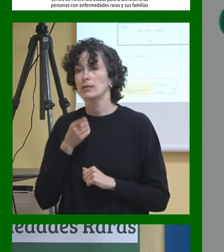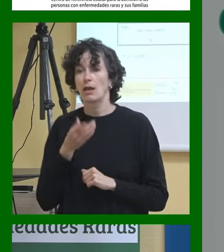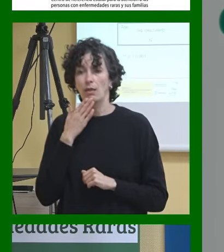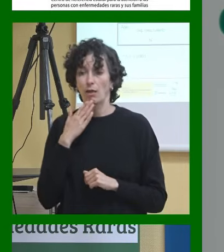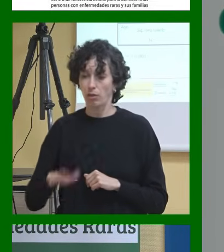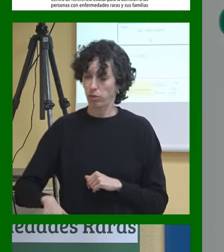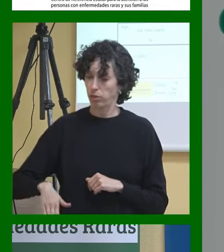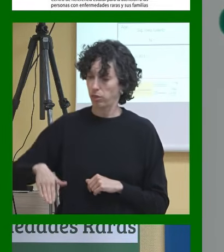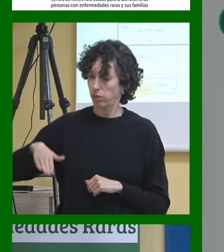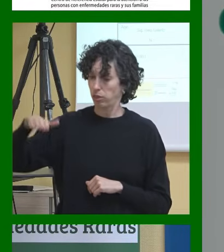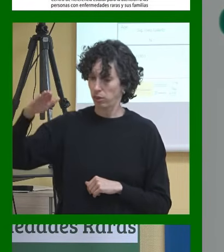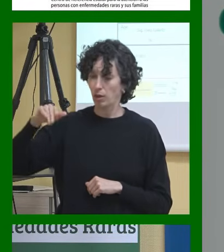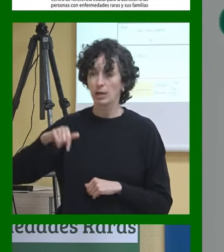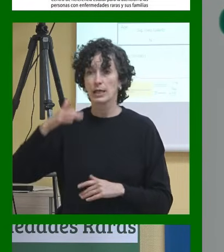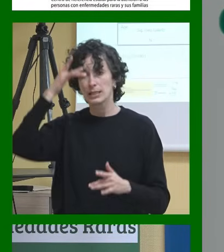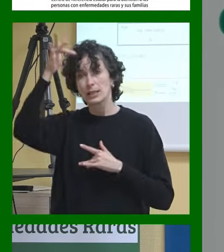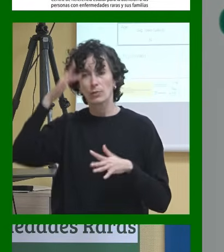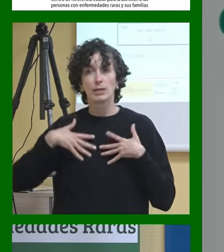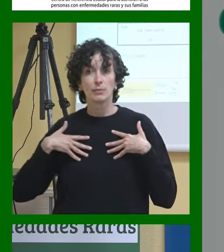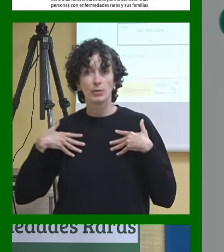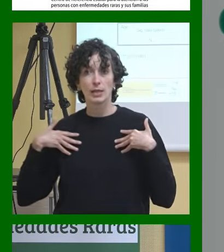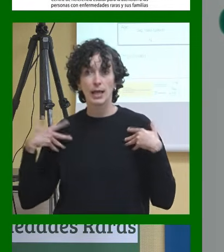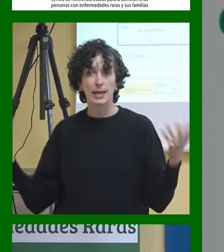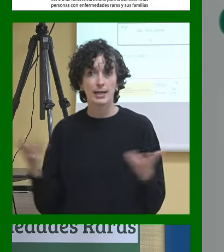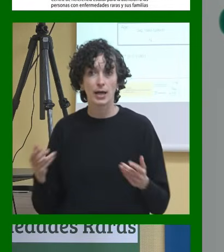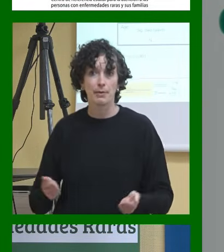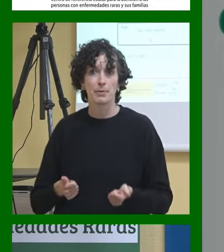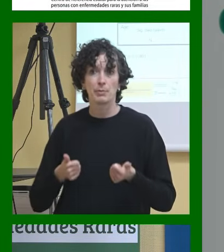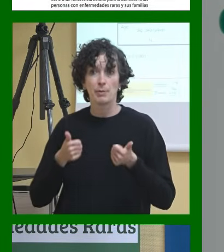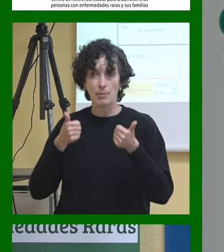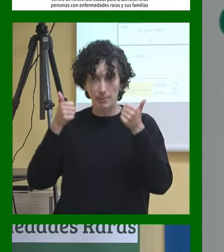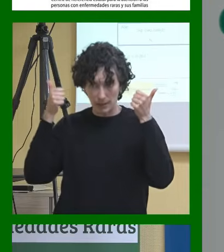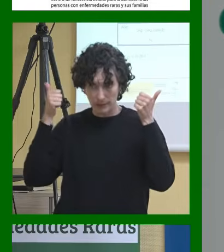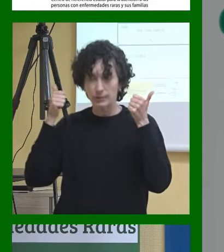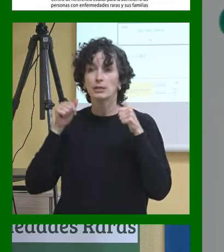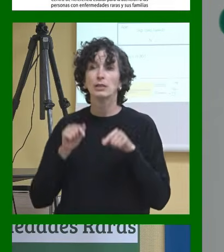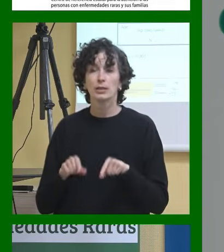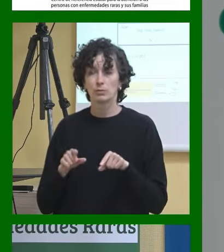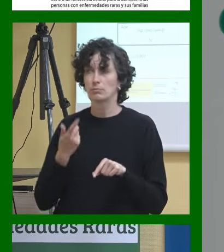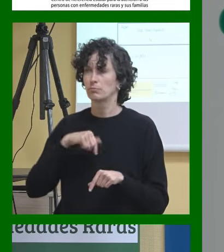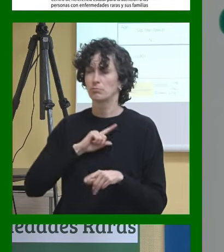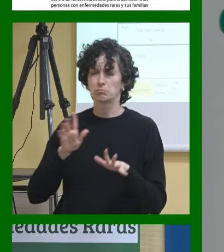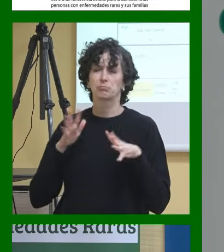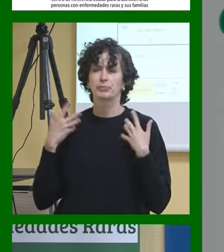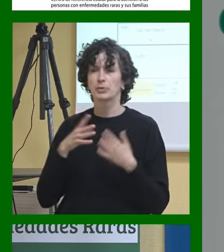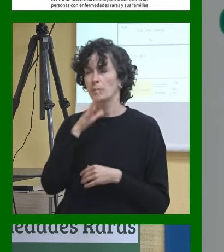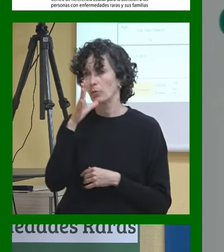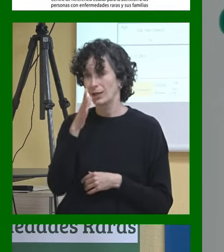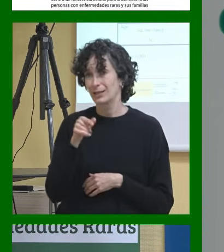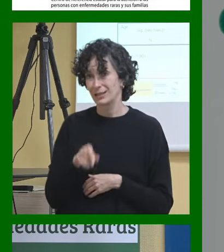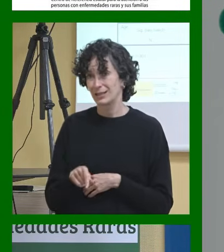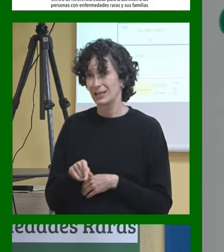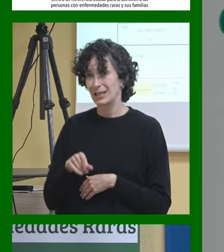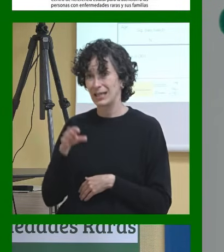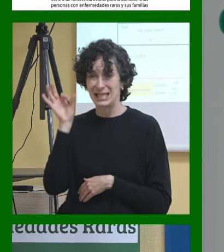edad, veíamos que la gravedad de los síntomas emocionales era mayor. Esto nos sorprendió porque el síndrome de